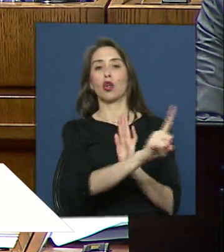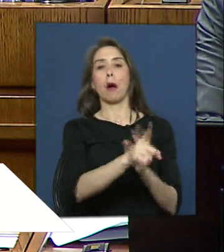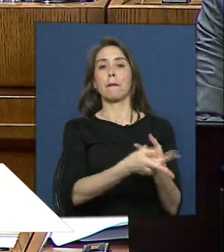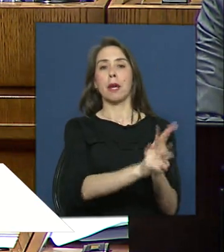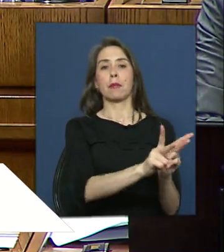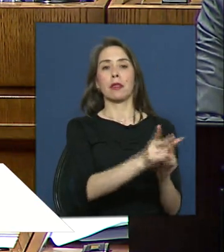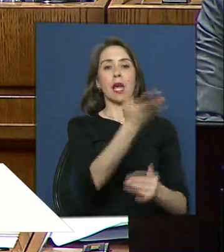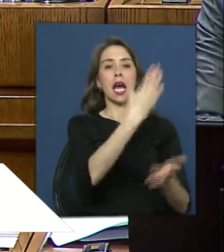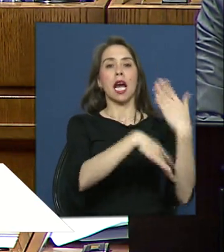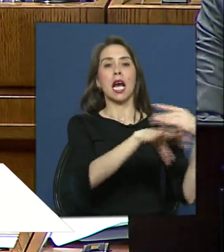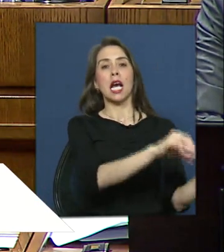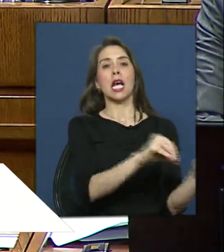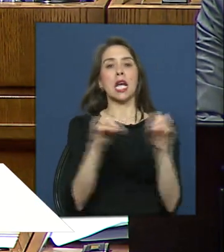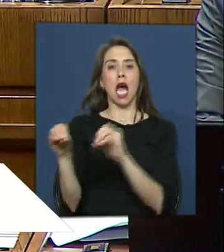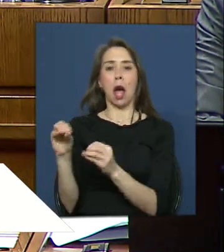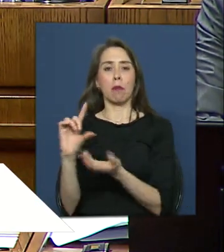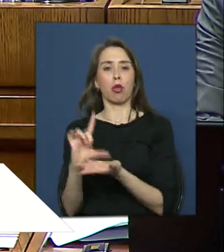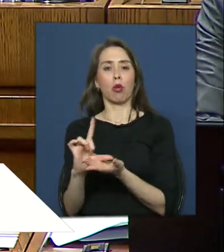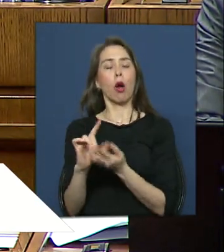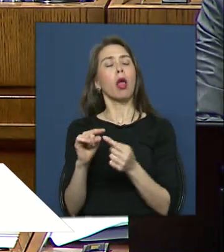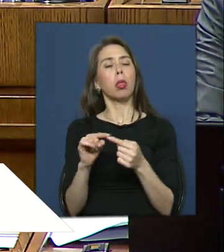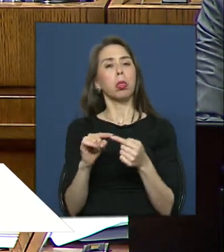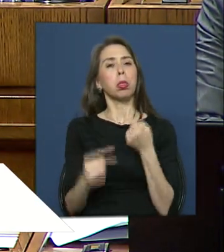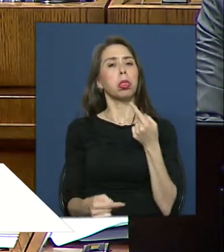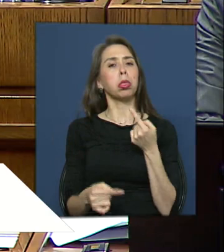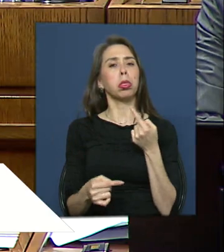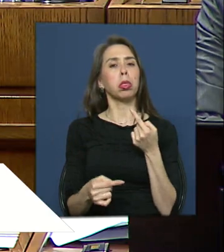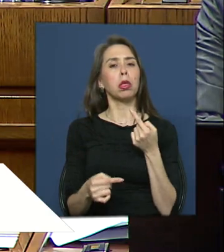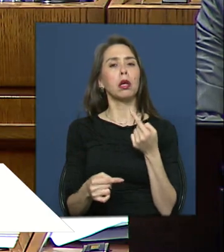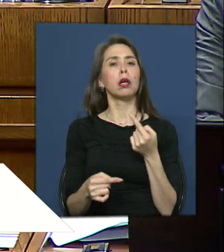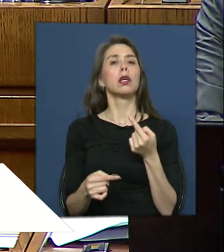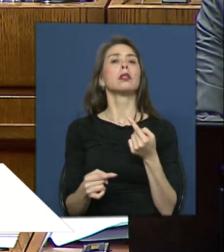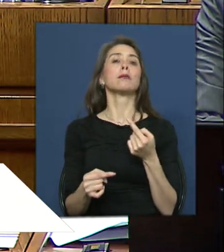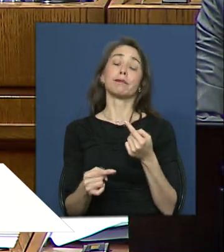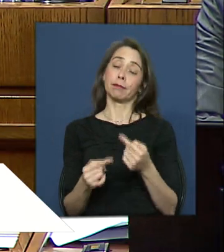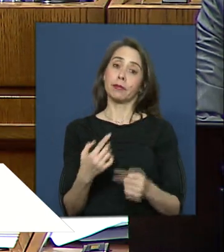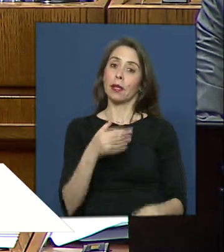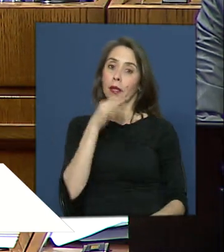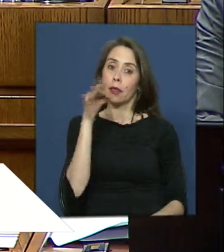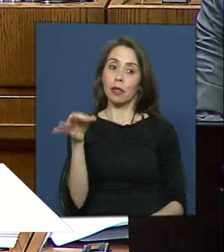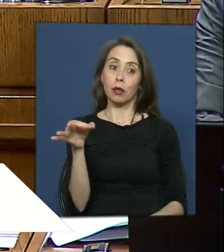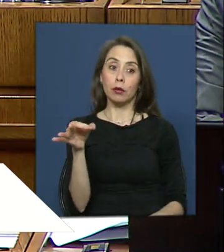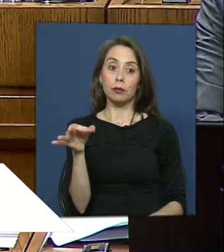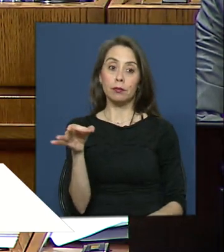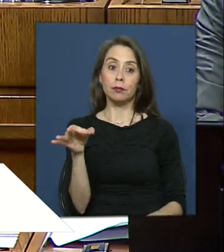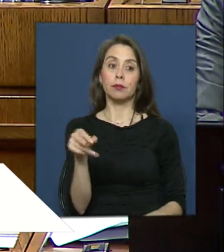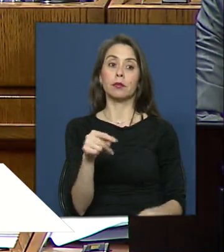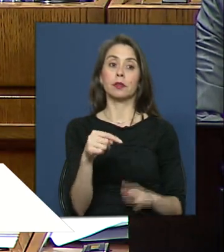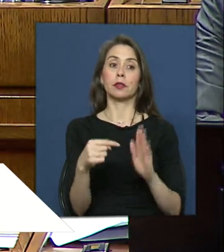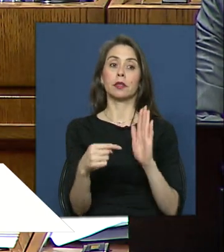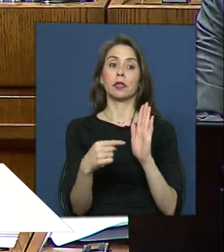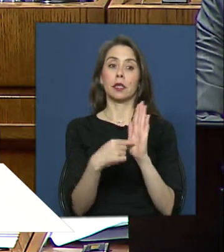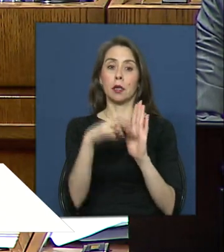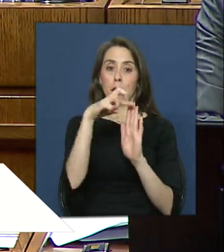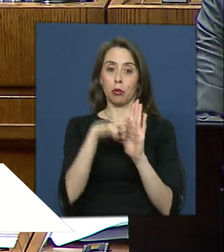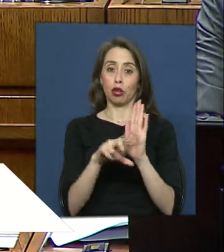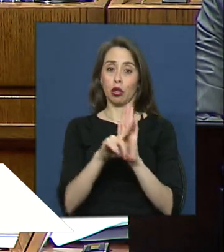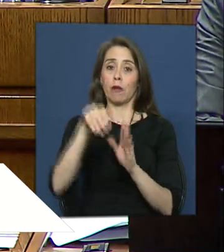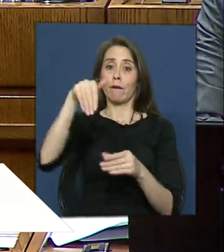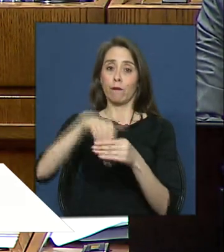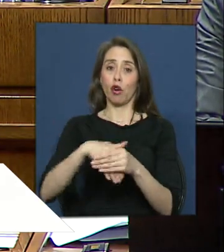es completamente contradictorio. Por tanto, yo quiero llamar y anunciar que vamos a votar a favor de este proyecto de